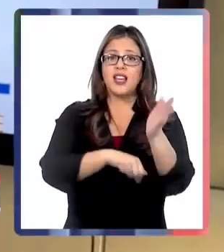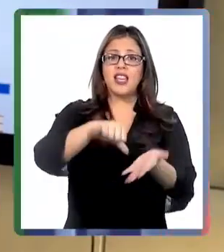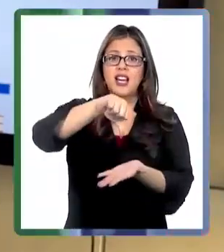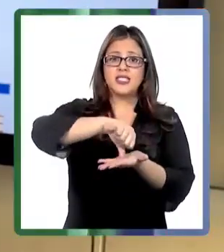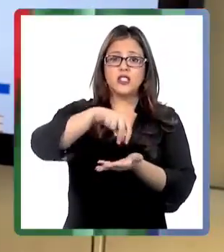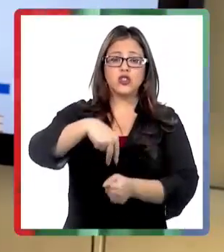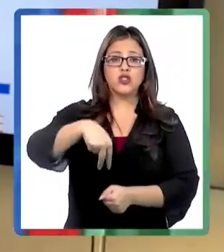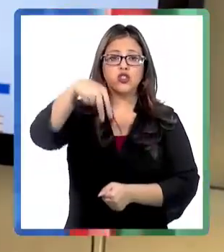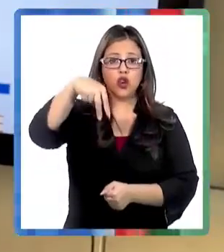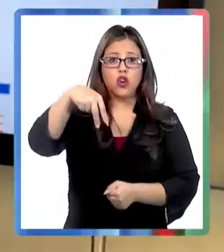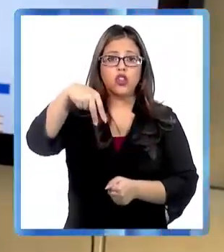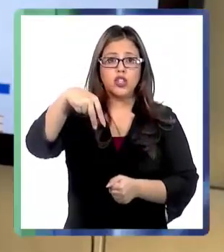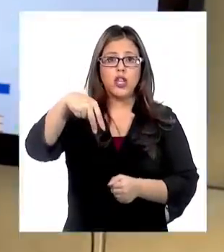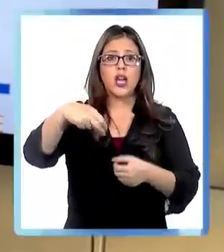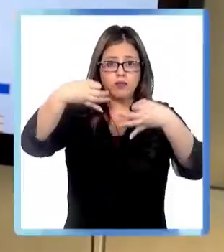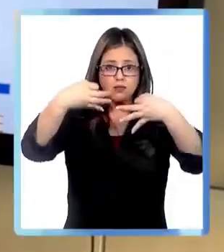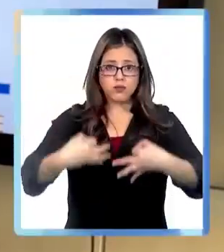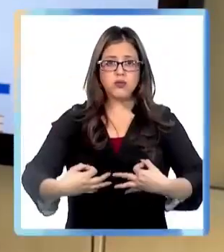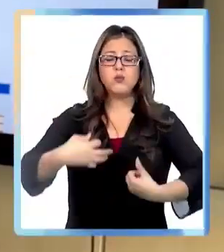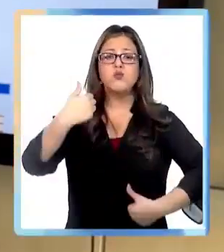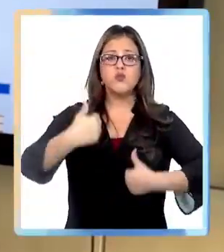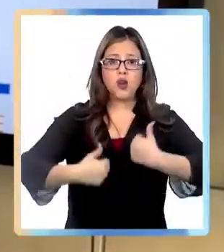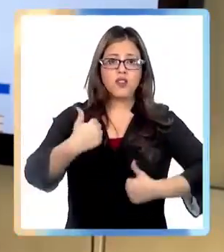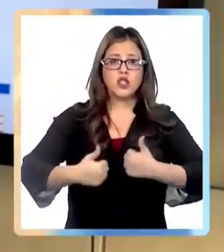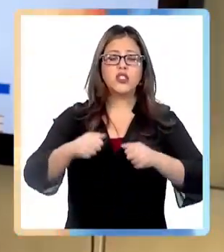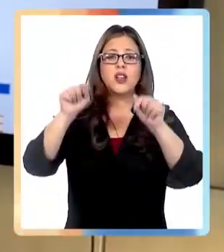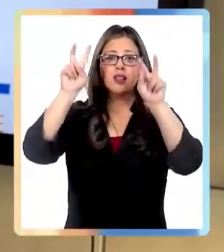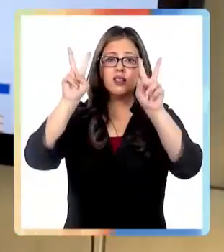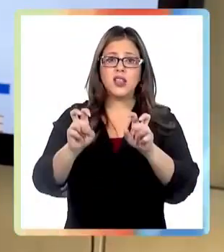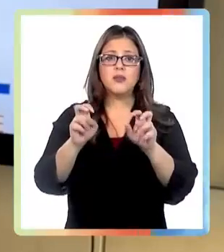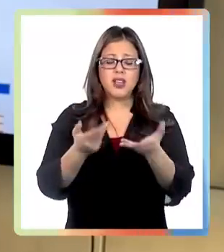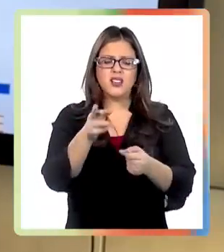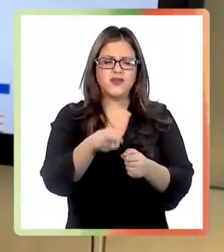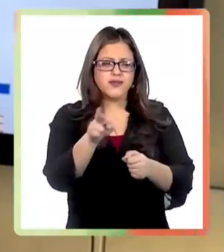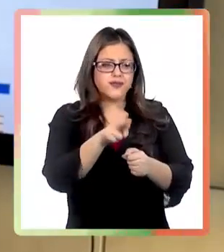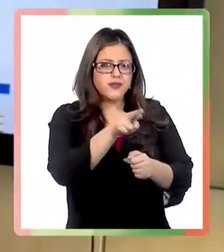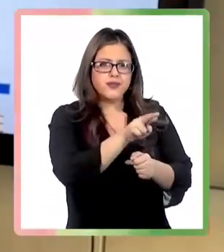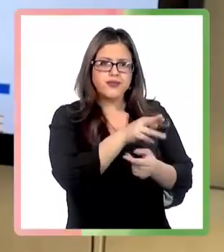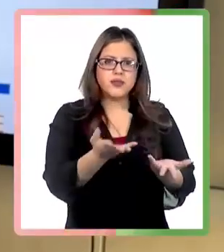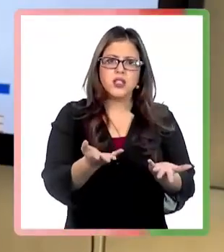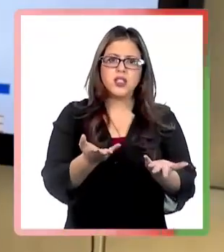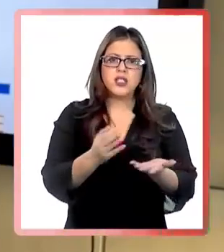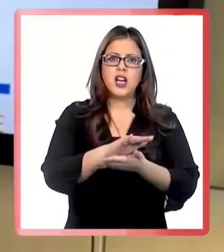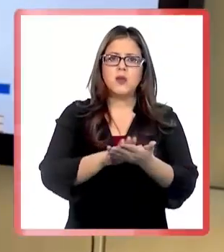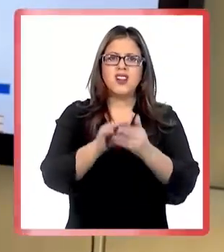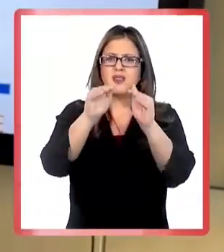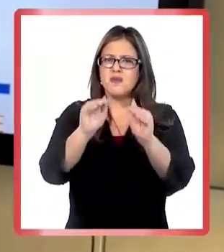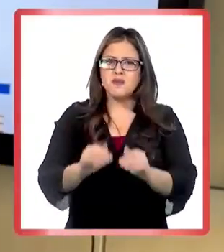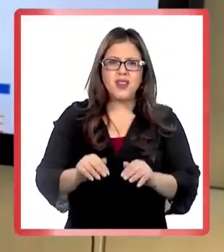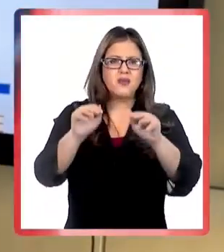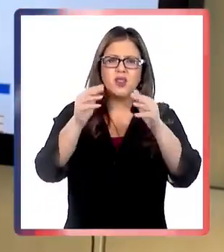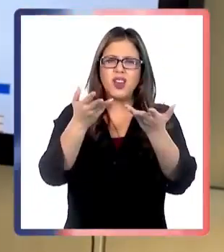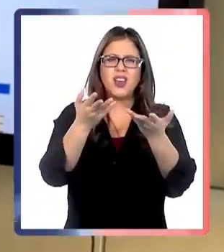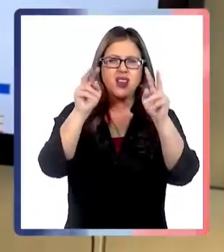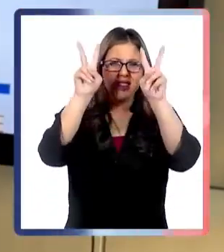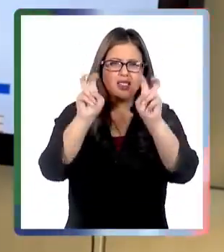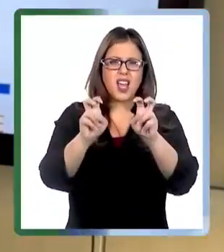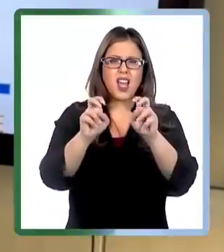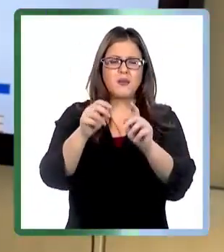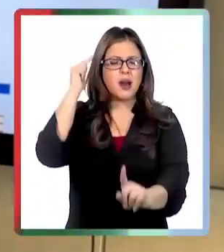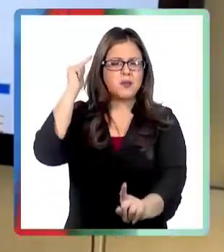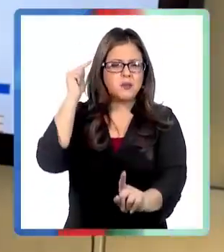responsable y profesional, al existir entre todos estos casos patrones comunes, como un mismo modus operandi, un objeto preferido o la circunstancia